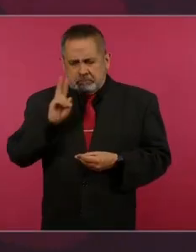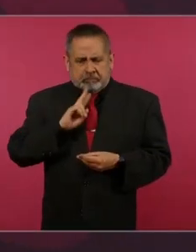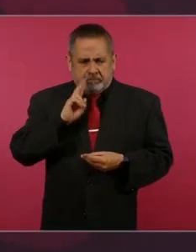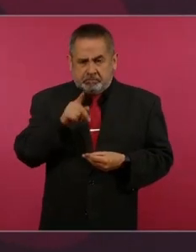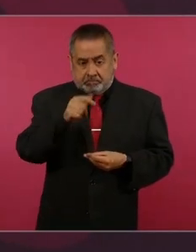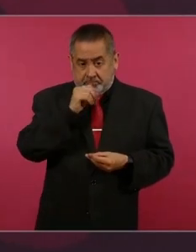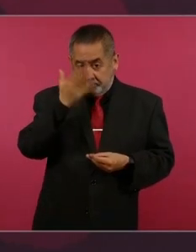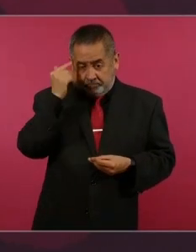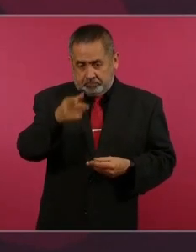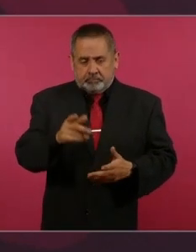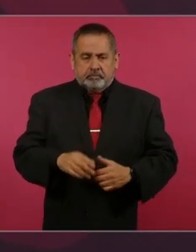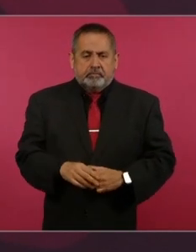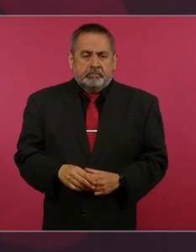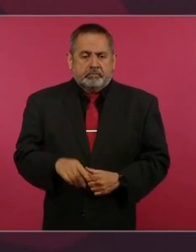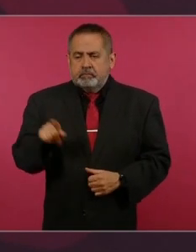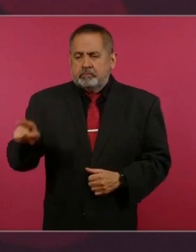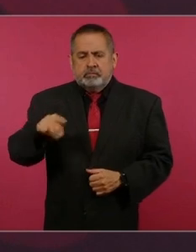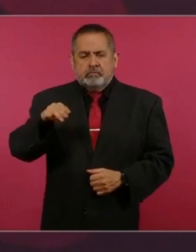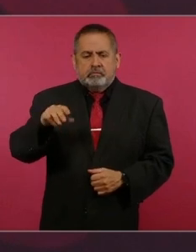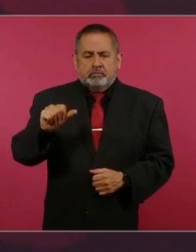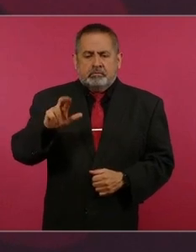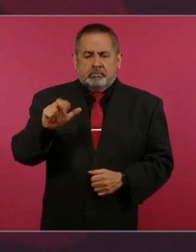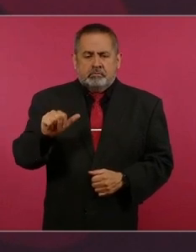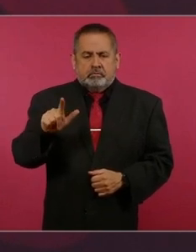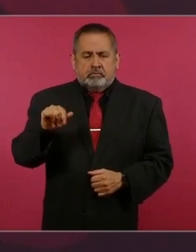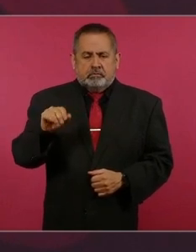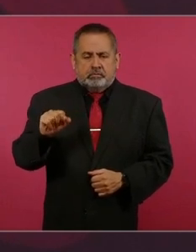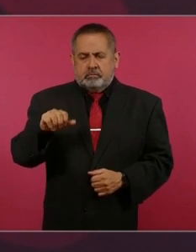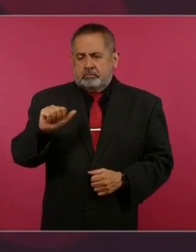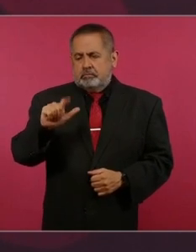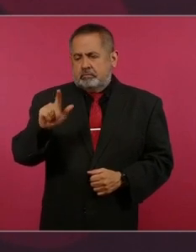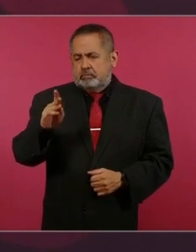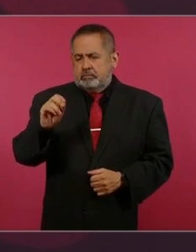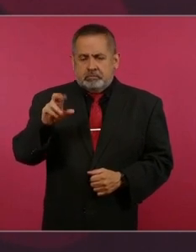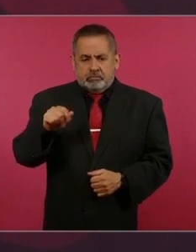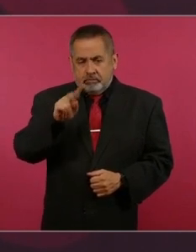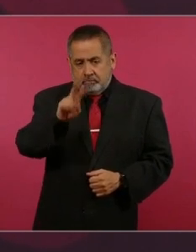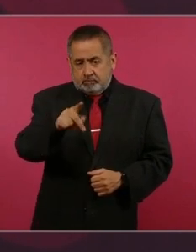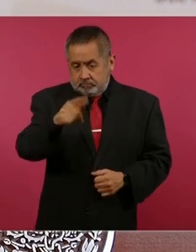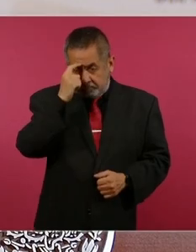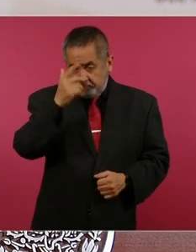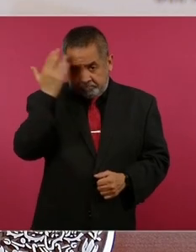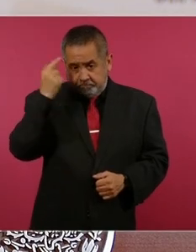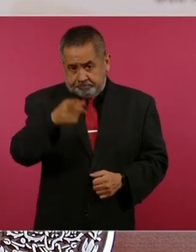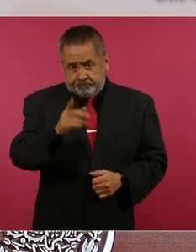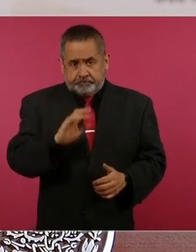investigar con María Luisa Albores, pero no sabía.